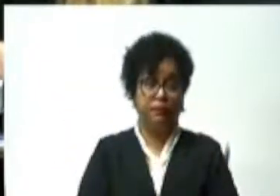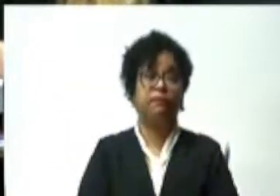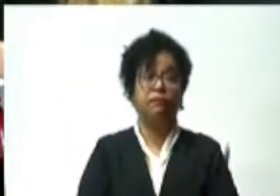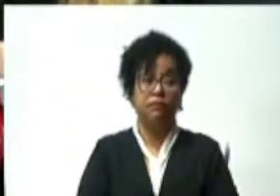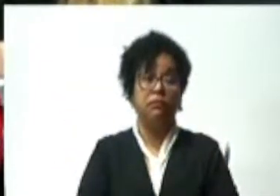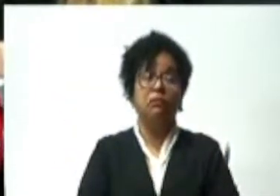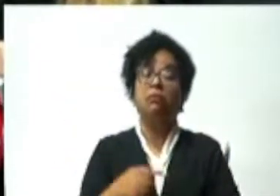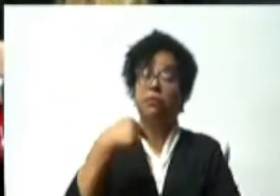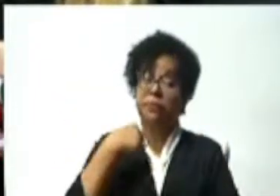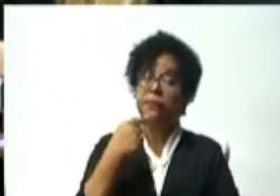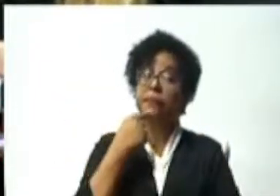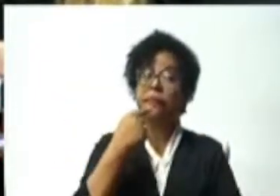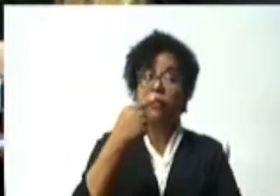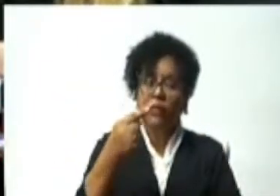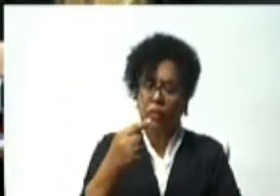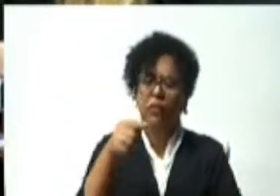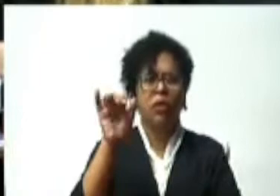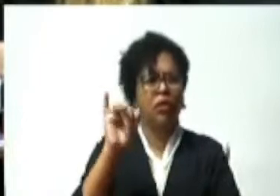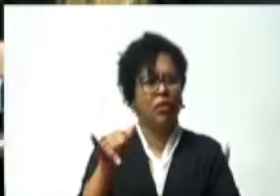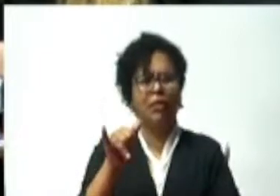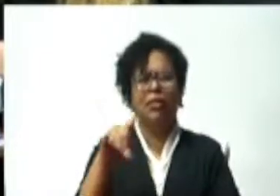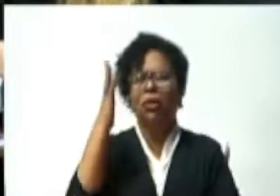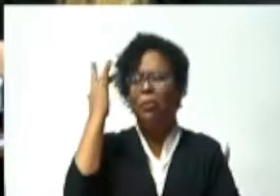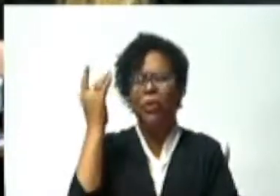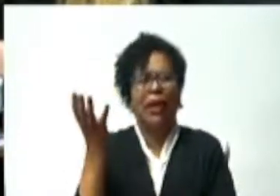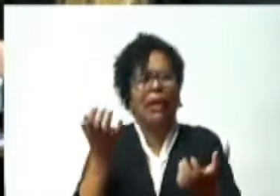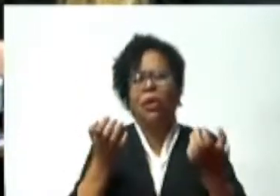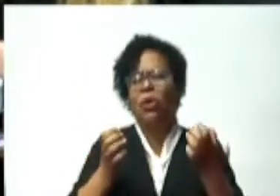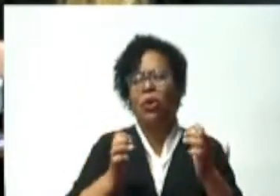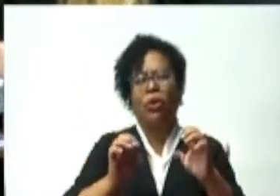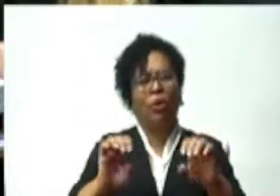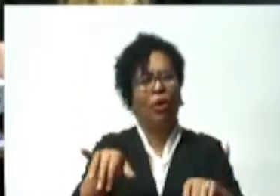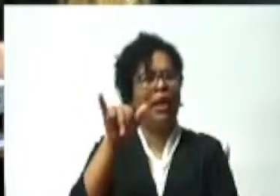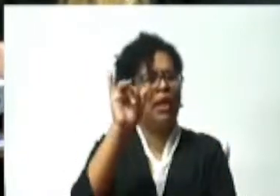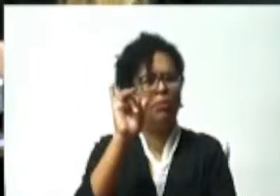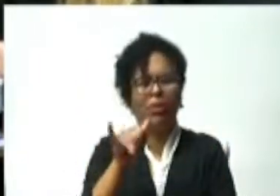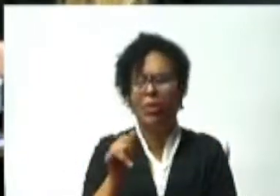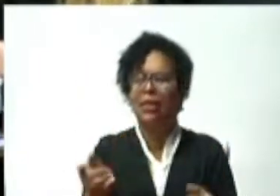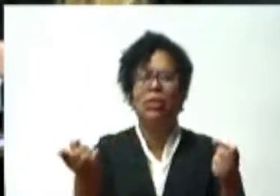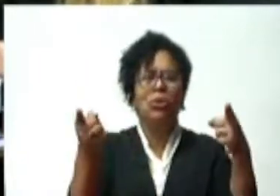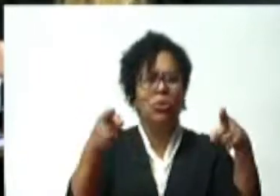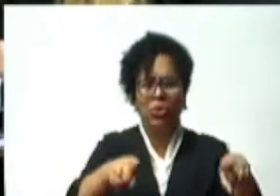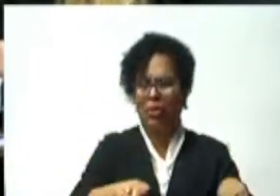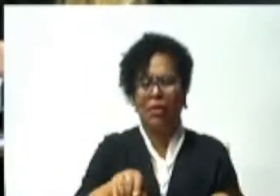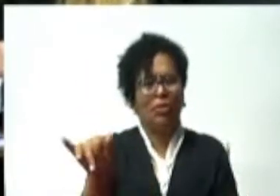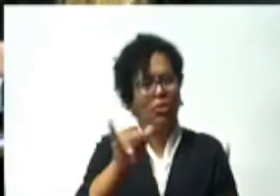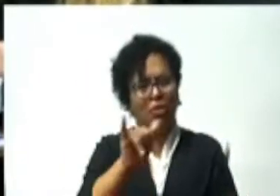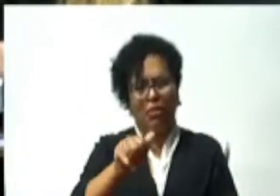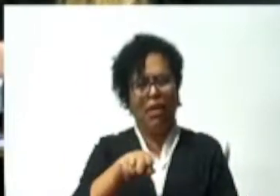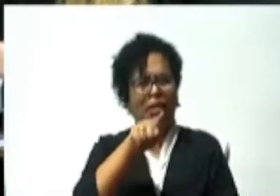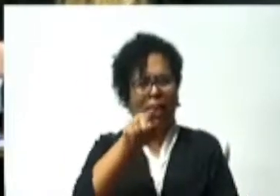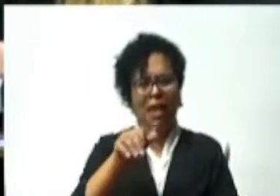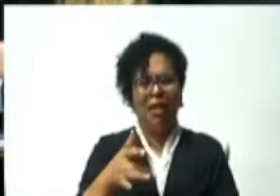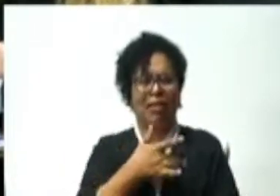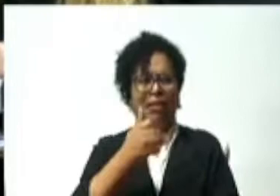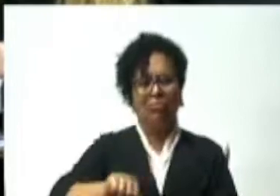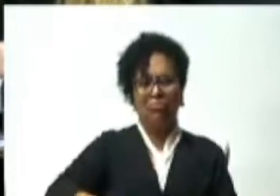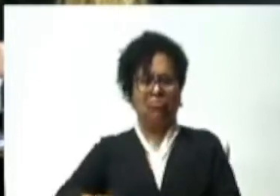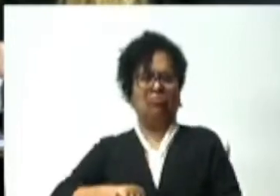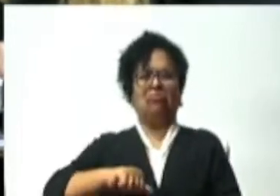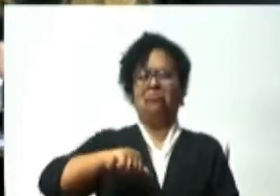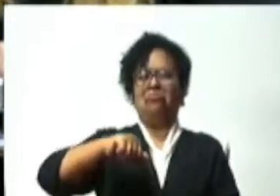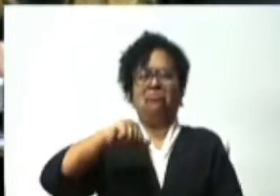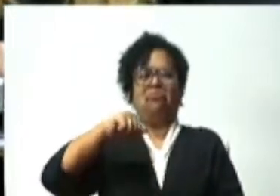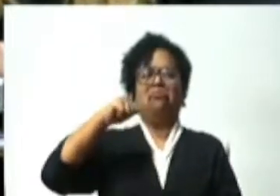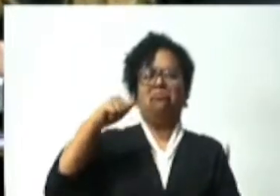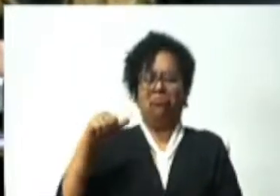colega diputado, que no vuelva a pasar esto, que ese ministro deje esa arrogancia, que nosotros no fuimos